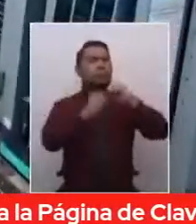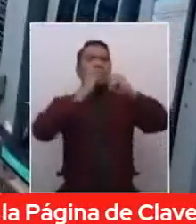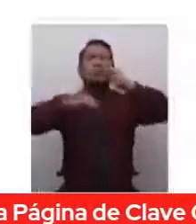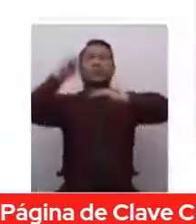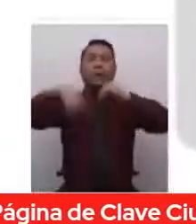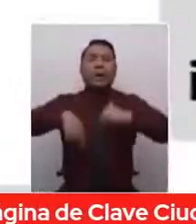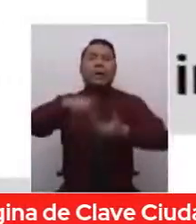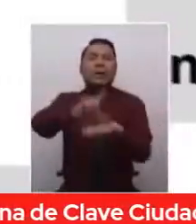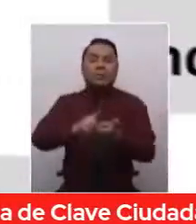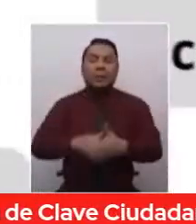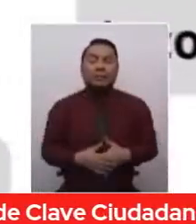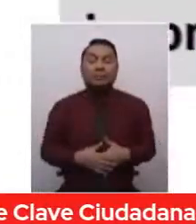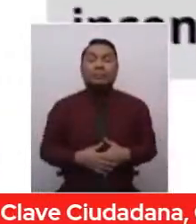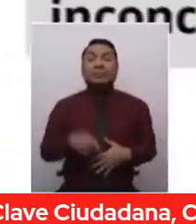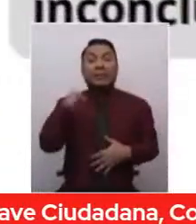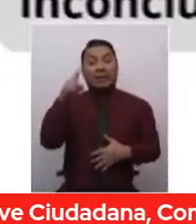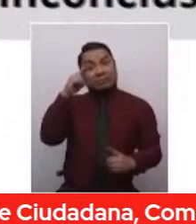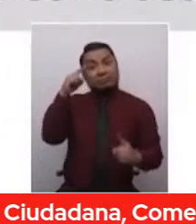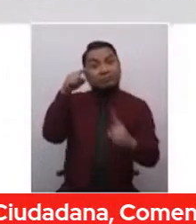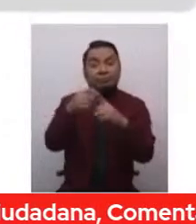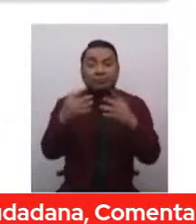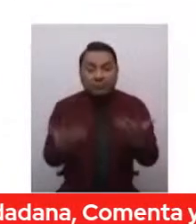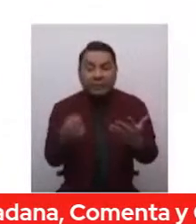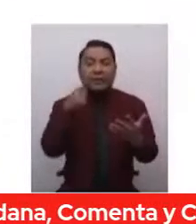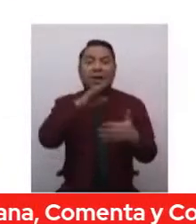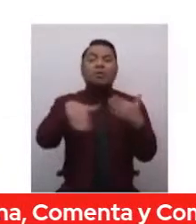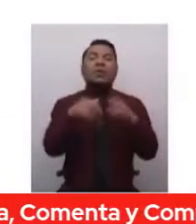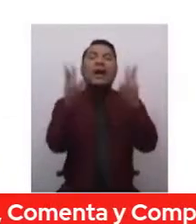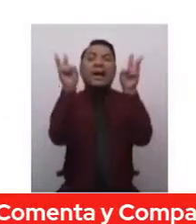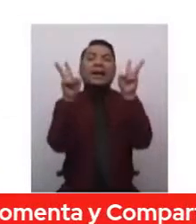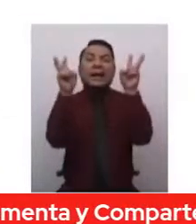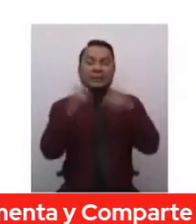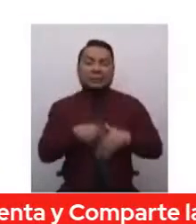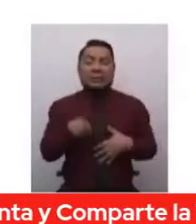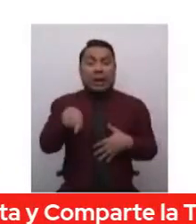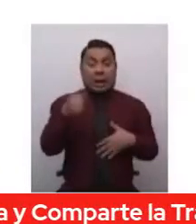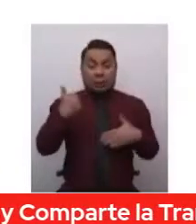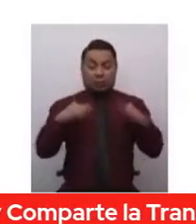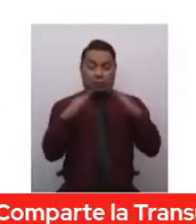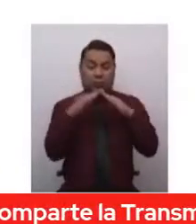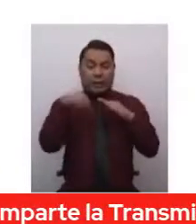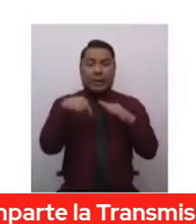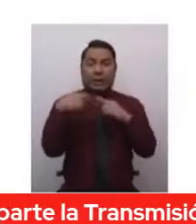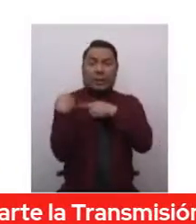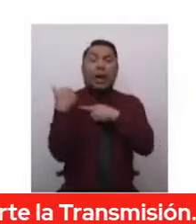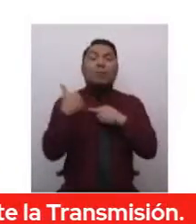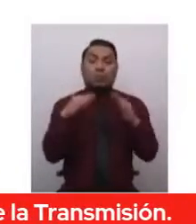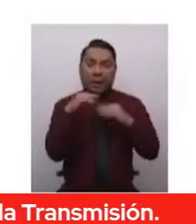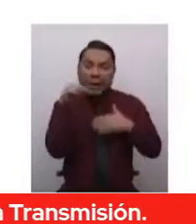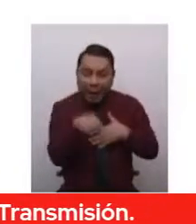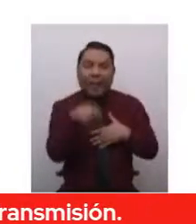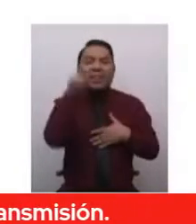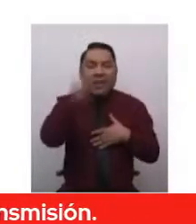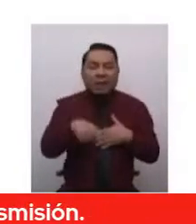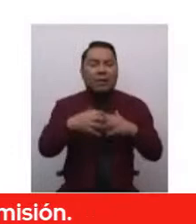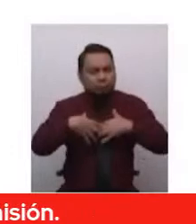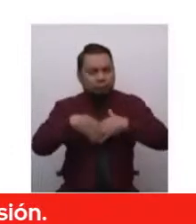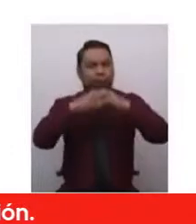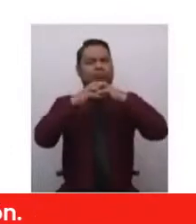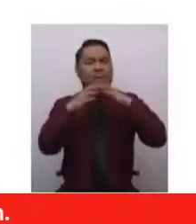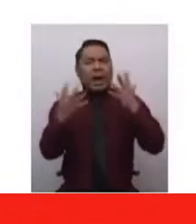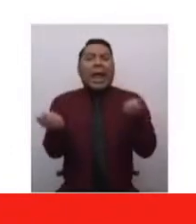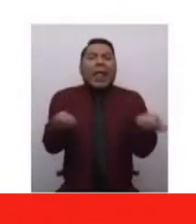ciudad. Finalmente, en la dimensión institucional, la Municipalidad Metropolitana debe fortalecer